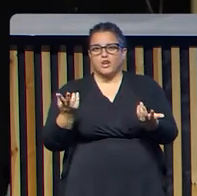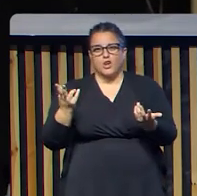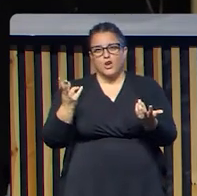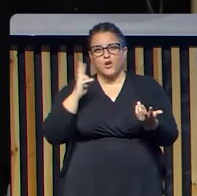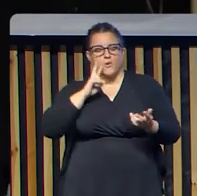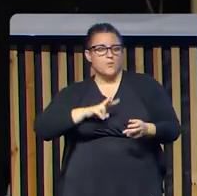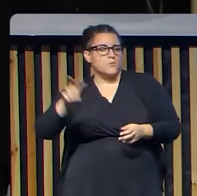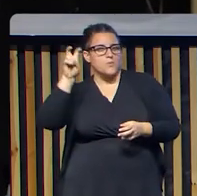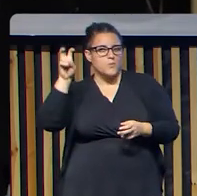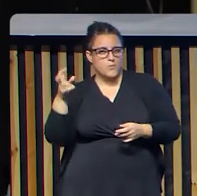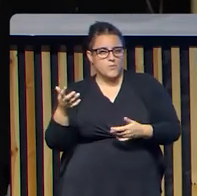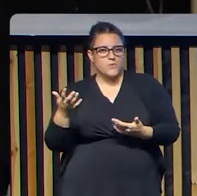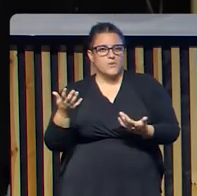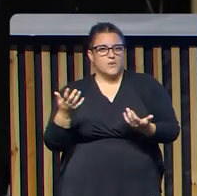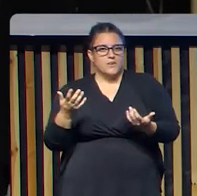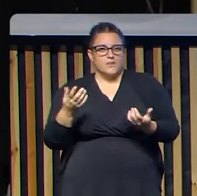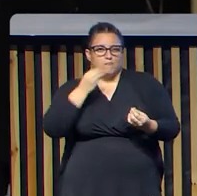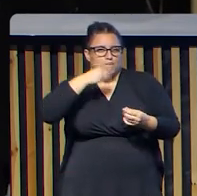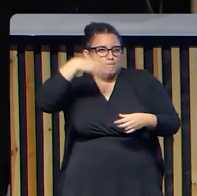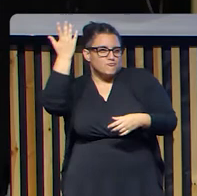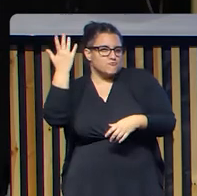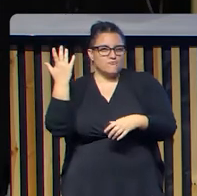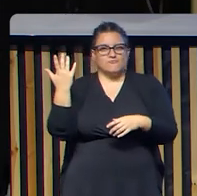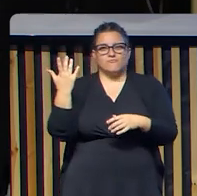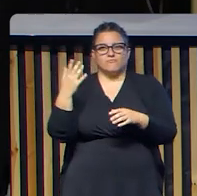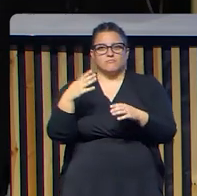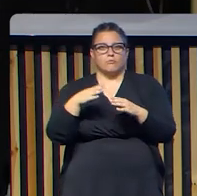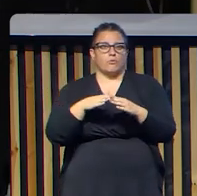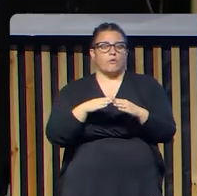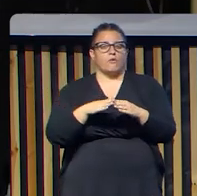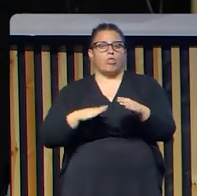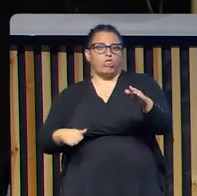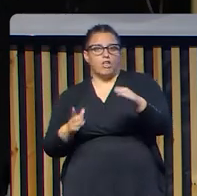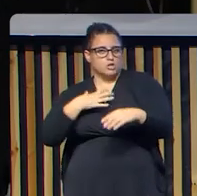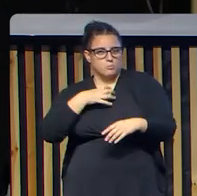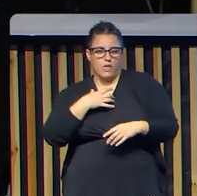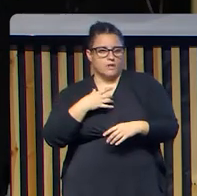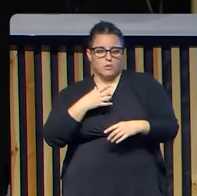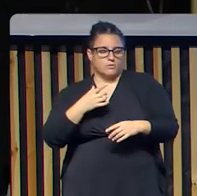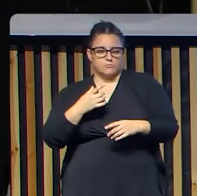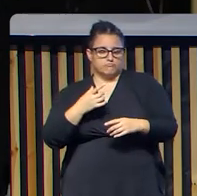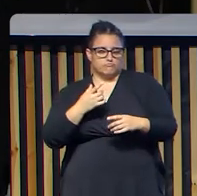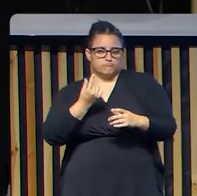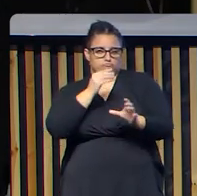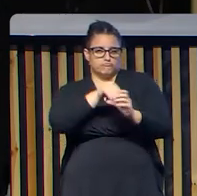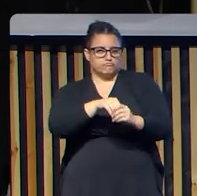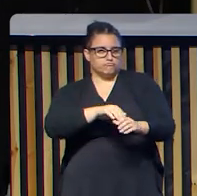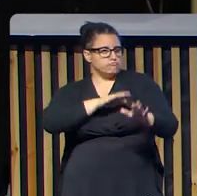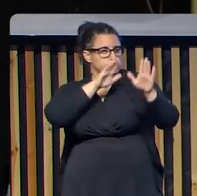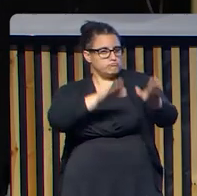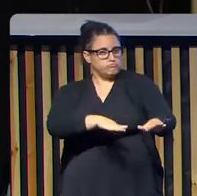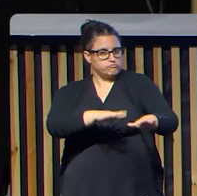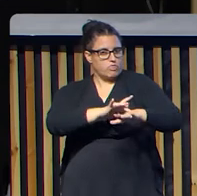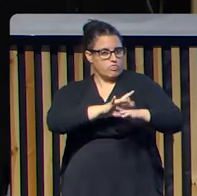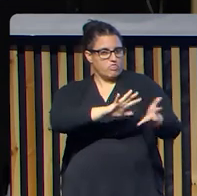innovadores y muy lo más y no podemos quedarnos atrás y Oye a muerte con la digitalización No pero